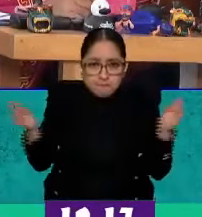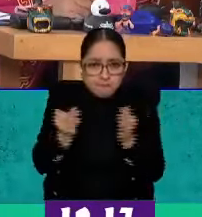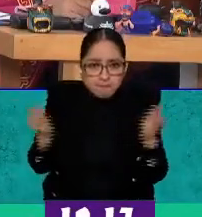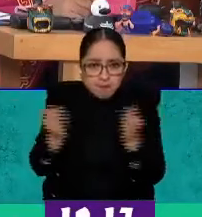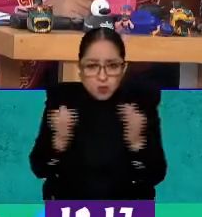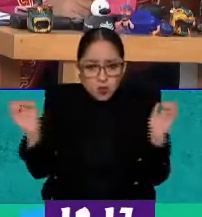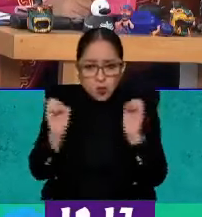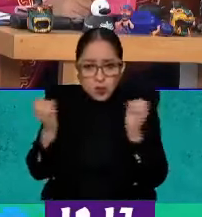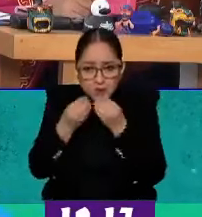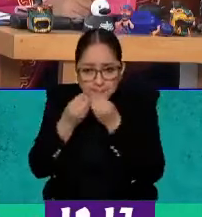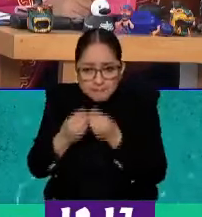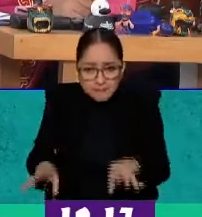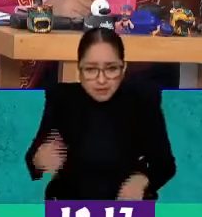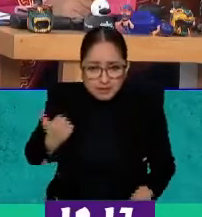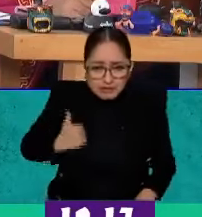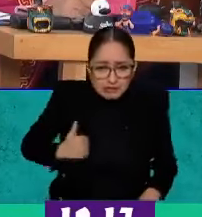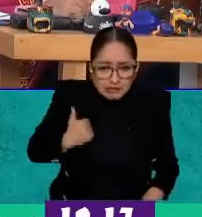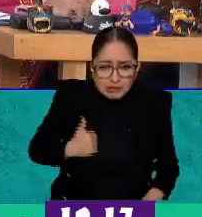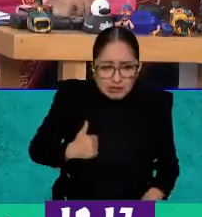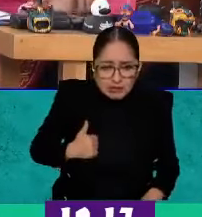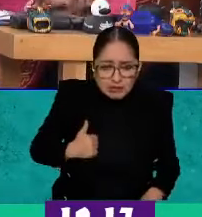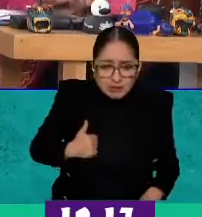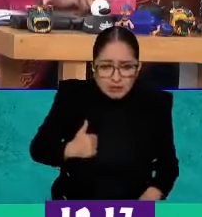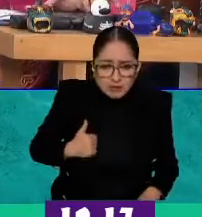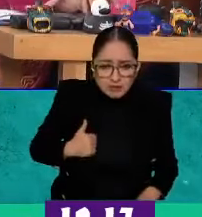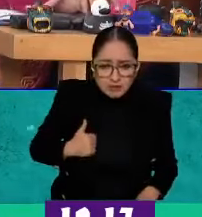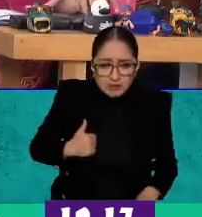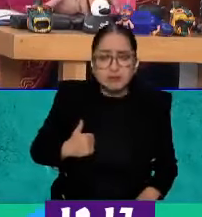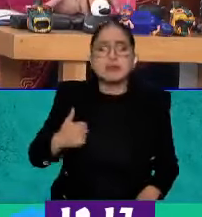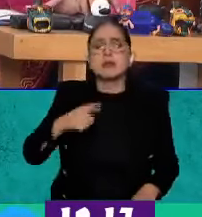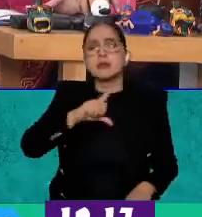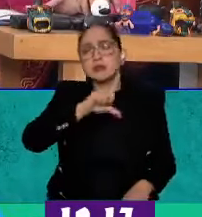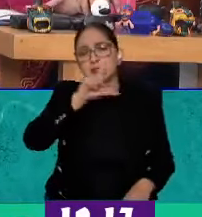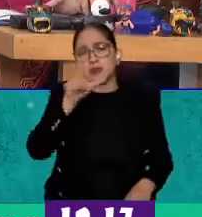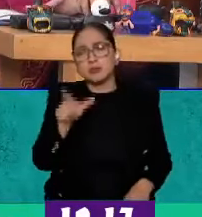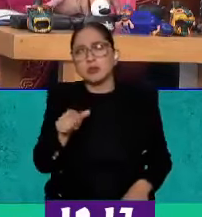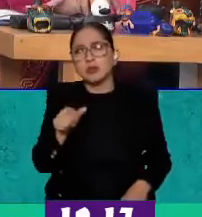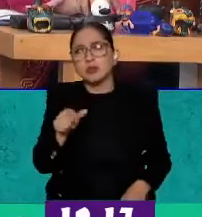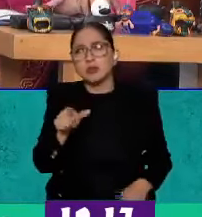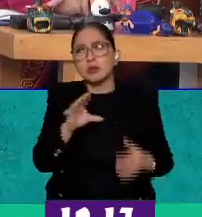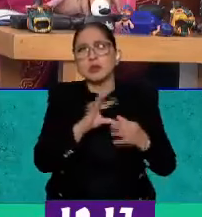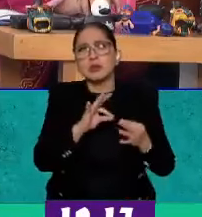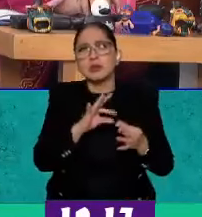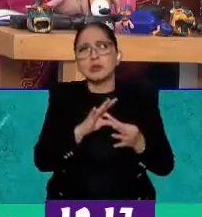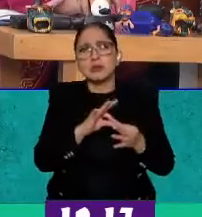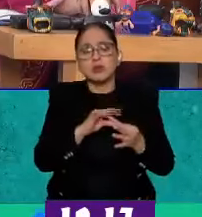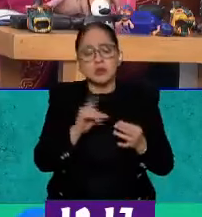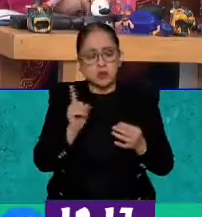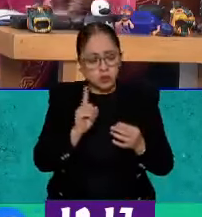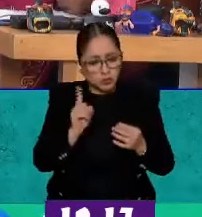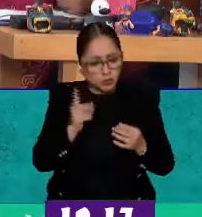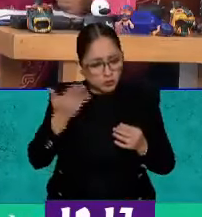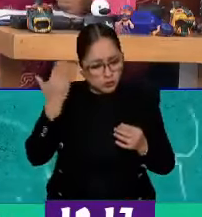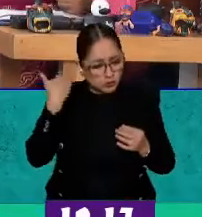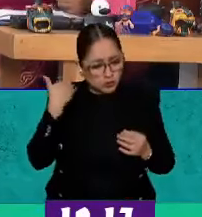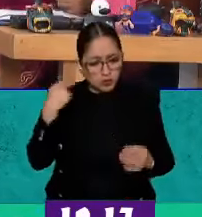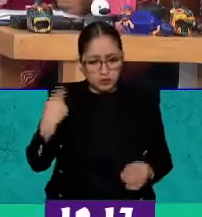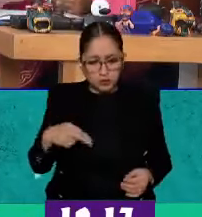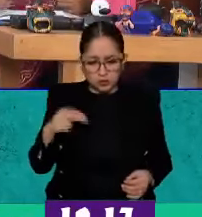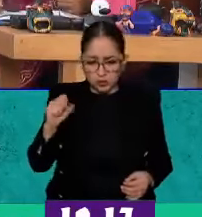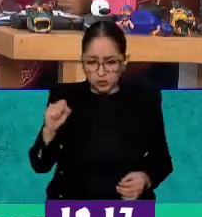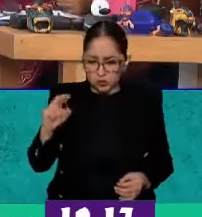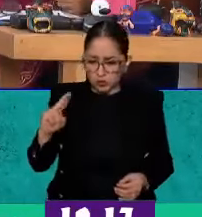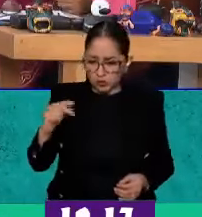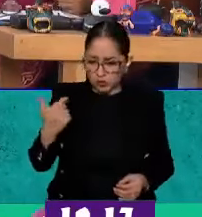perder en el refri. ¿Sabe lo que, si quieren podemos hablar de eso? No sé si ya hemos hablado. Ocurre un fenómeno que se llama el sugar bloom o fat